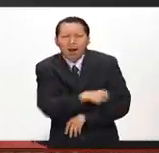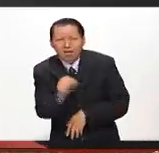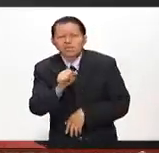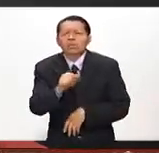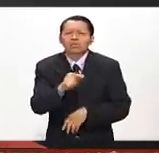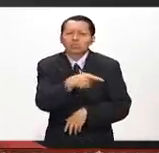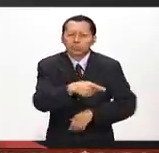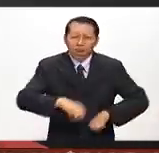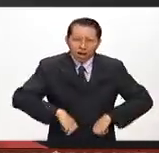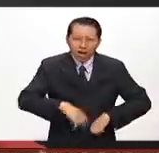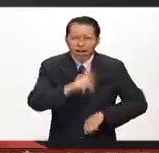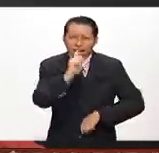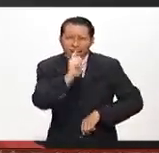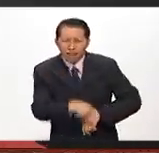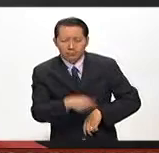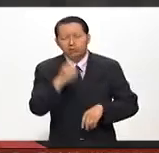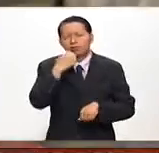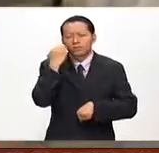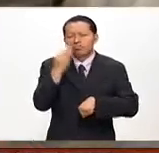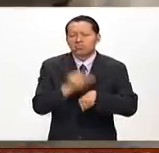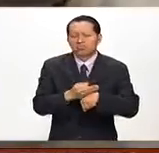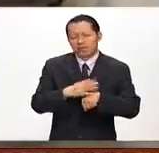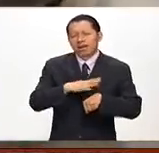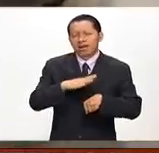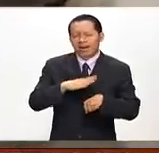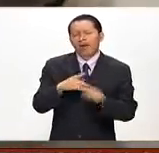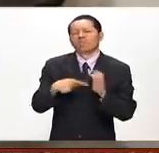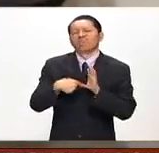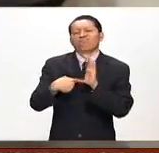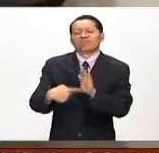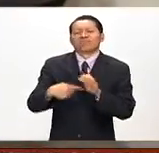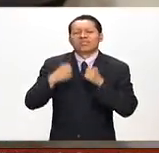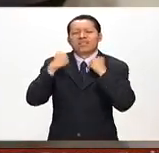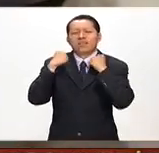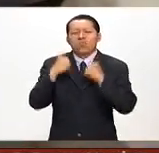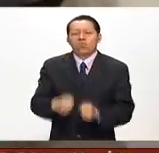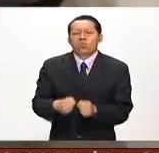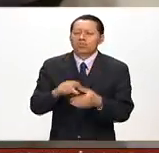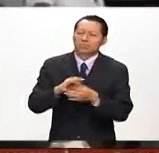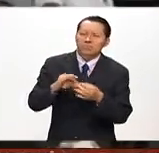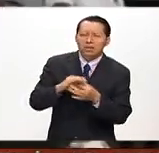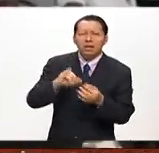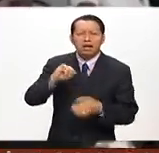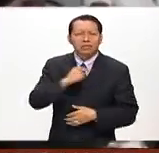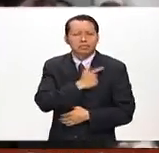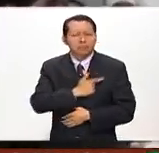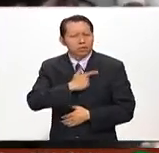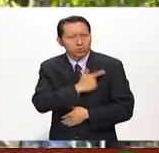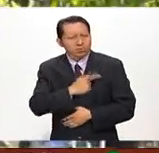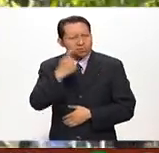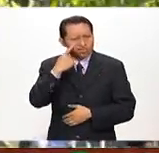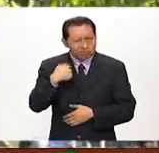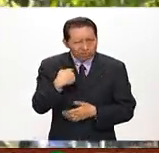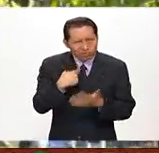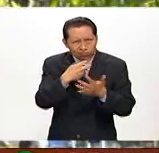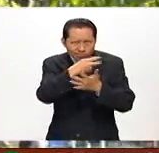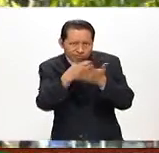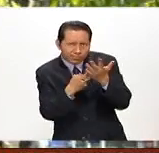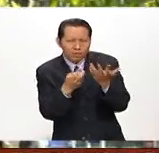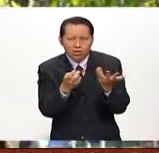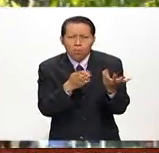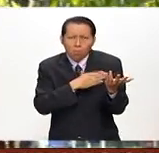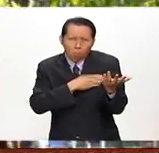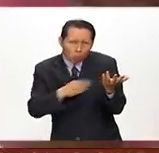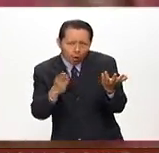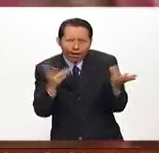bueno, entonces el estudiante ya se siente con esa seguridad de decir, me gusta, me apasiona, soy bueno en esto, tengo